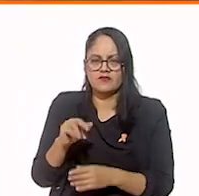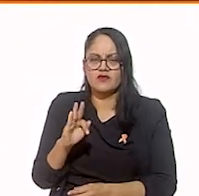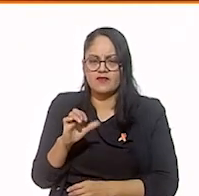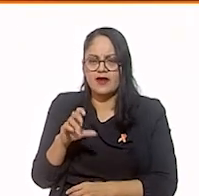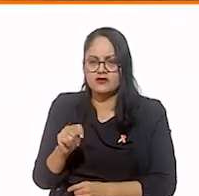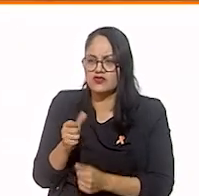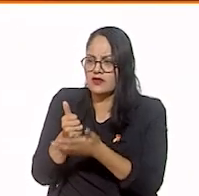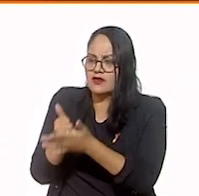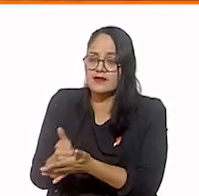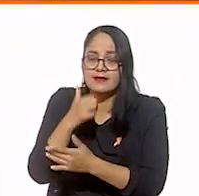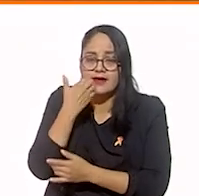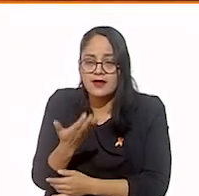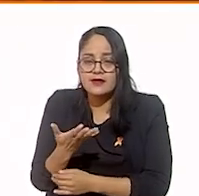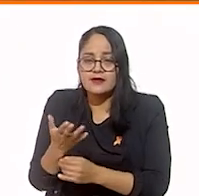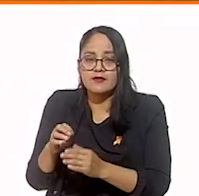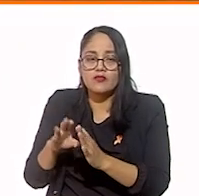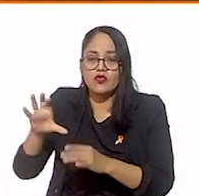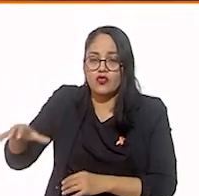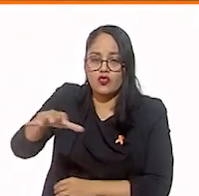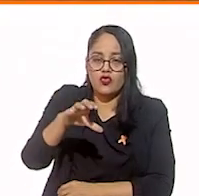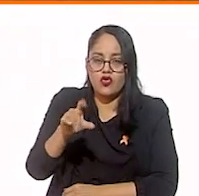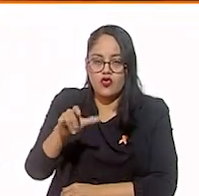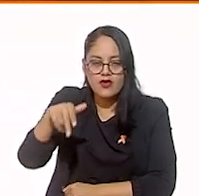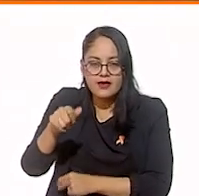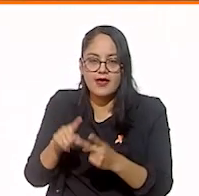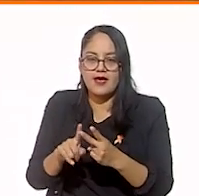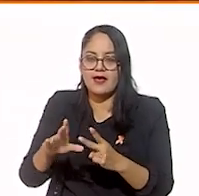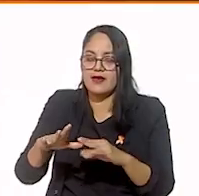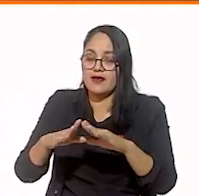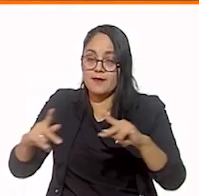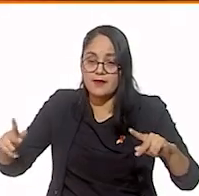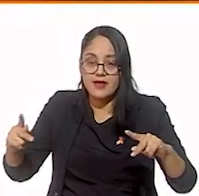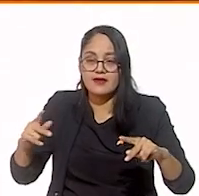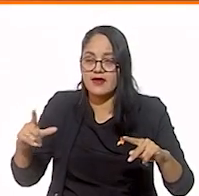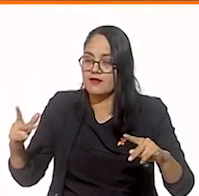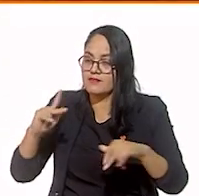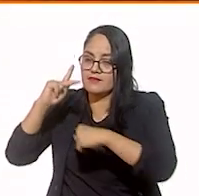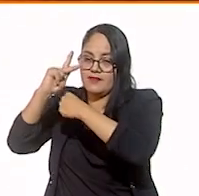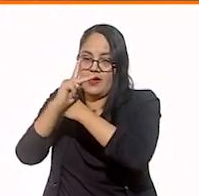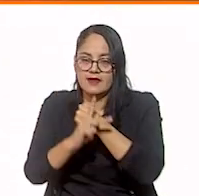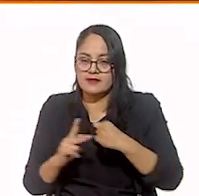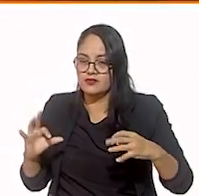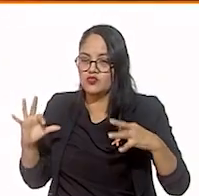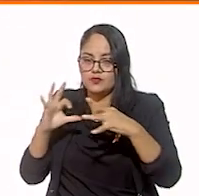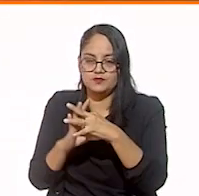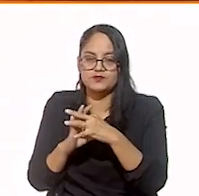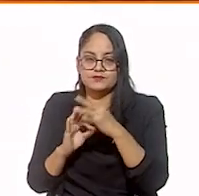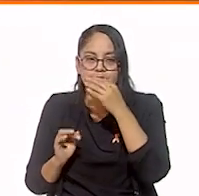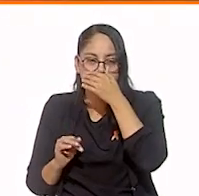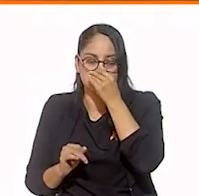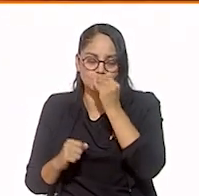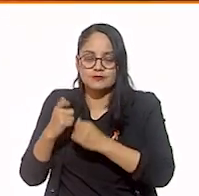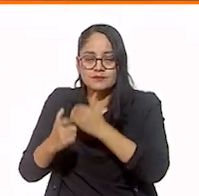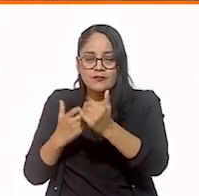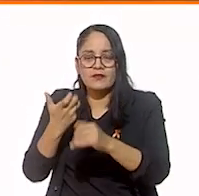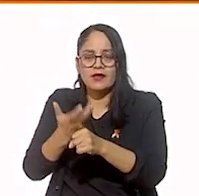de construir, digamos que colonias, ¿no? Cabezas de playa, países conectados a la propia dinámica de dependencia que ha ejercido